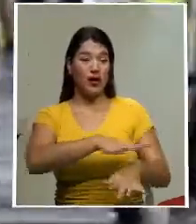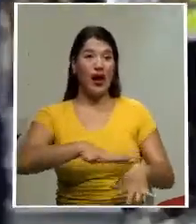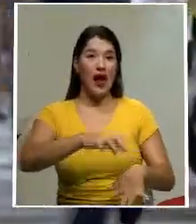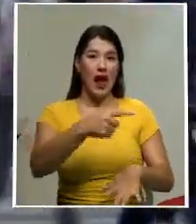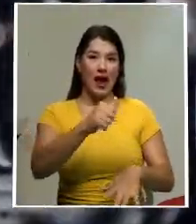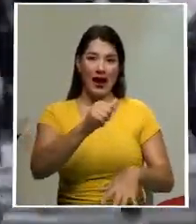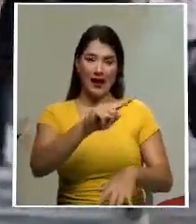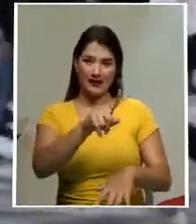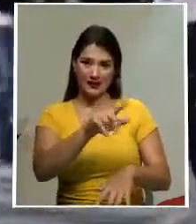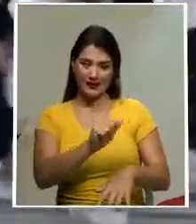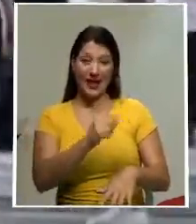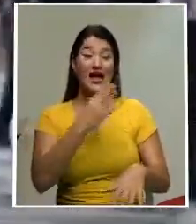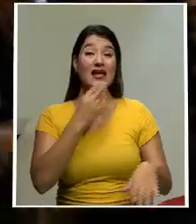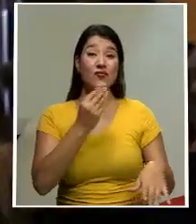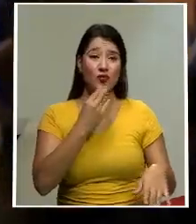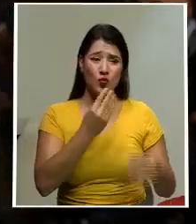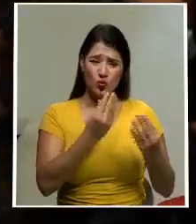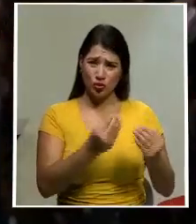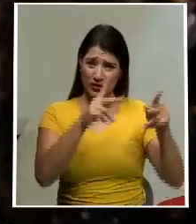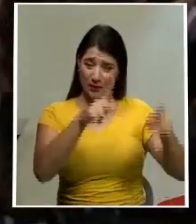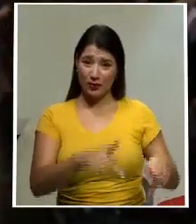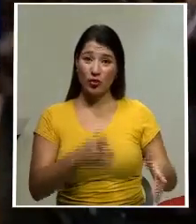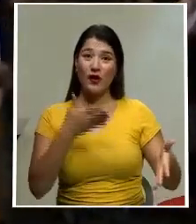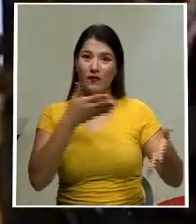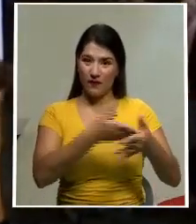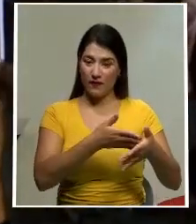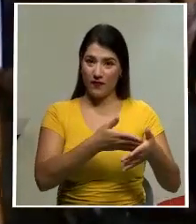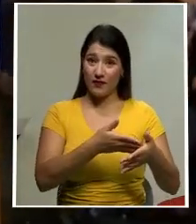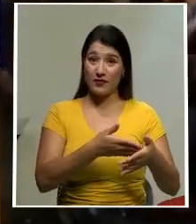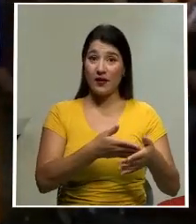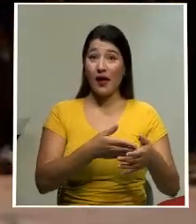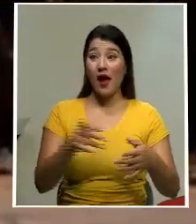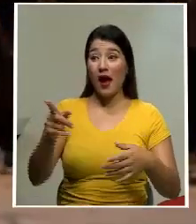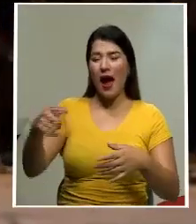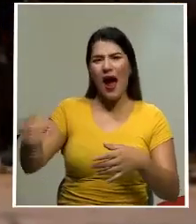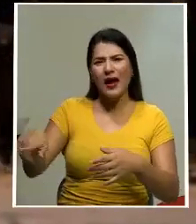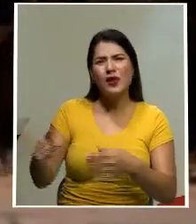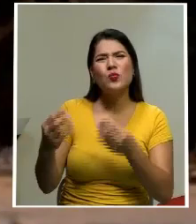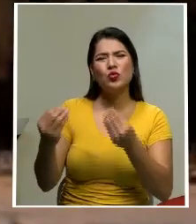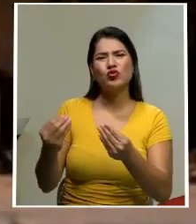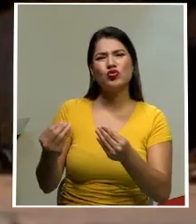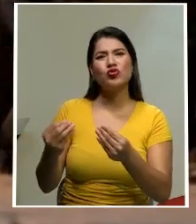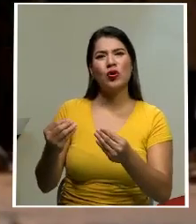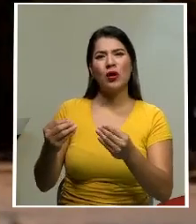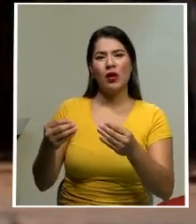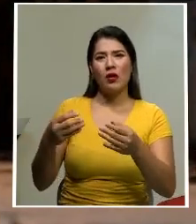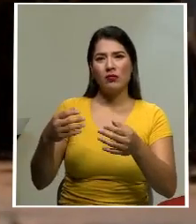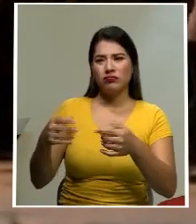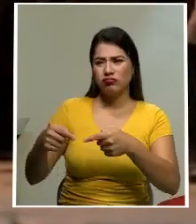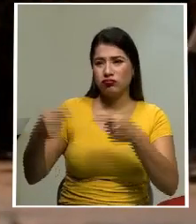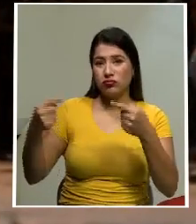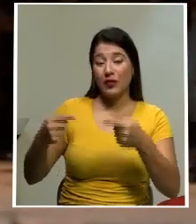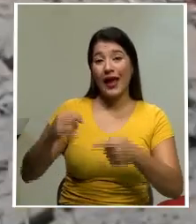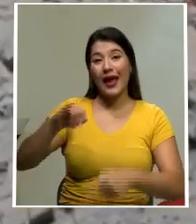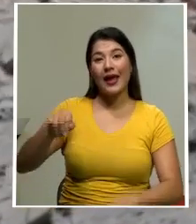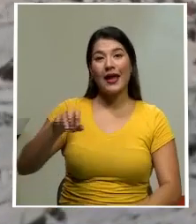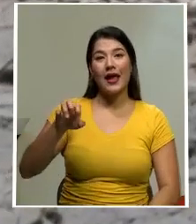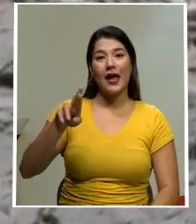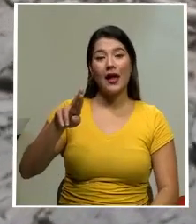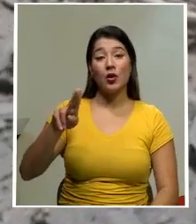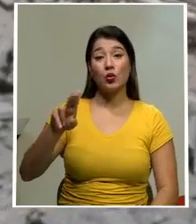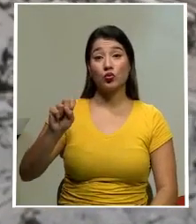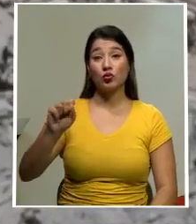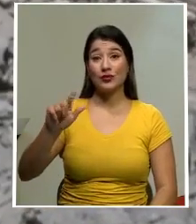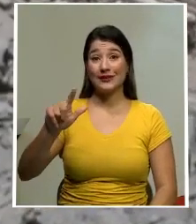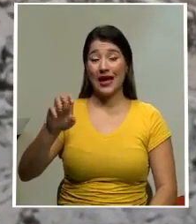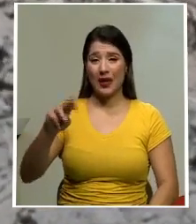de manifestantes palestinos heridos en enfrentamientos con la policía israelí en la explanada de las mezquitas en Jerusalén Este. Según